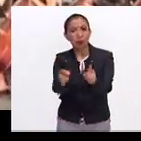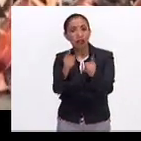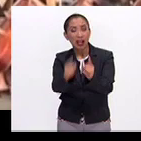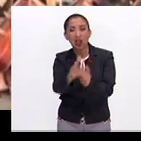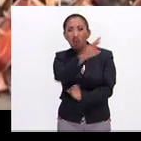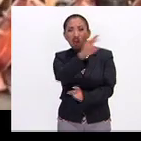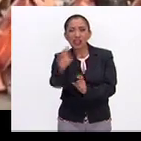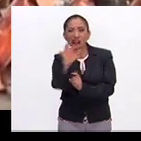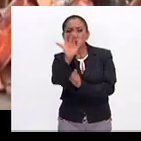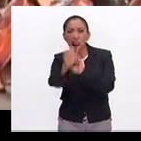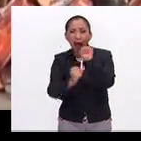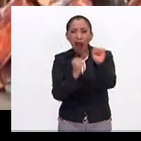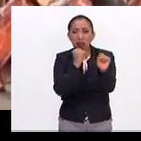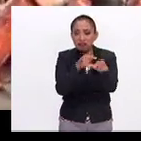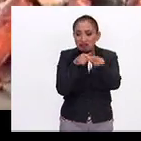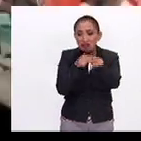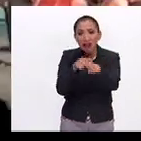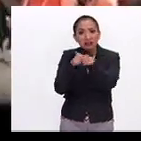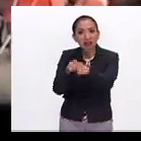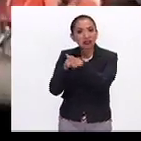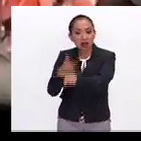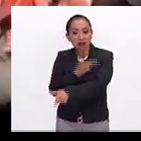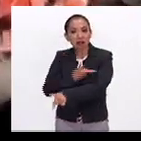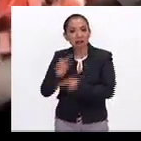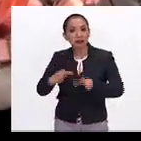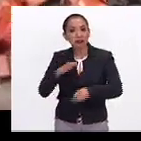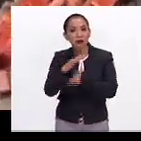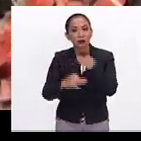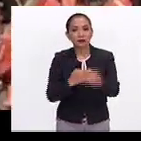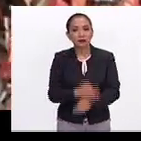más de 250 años fascinando al mundo.